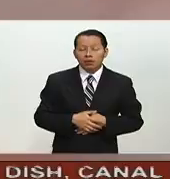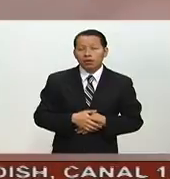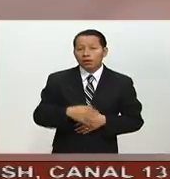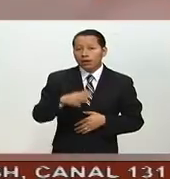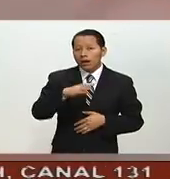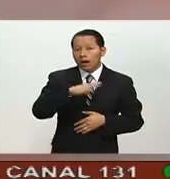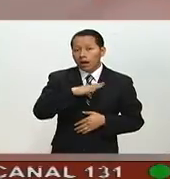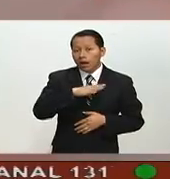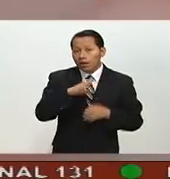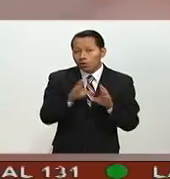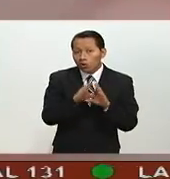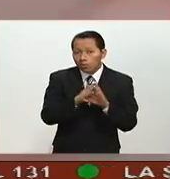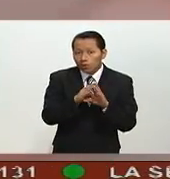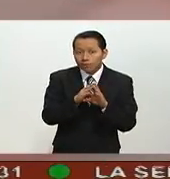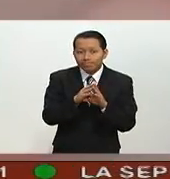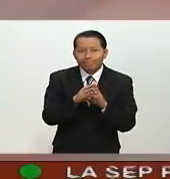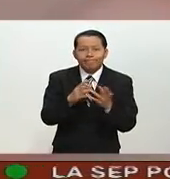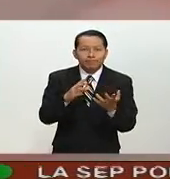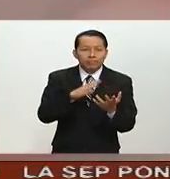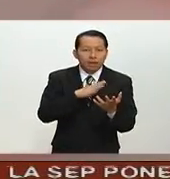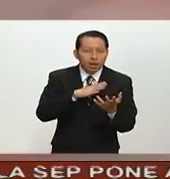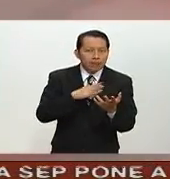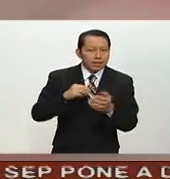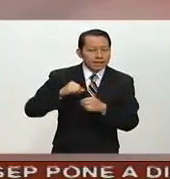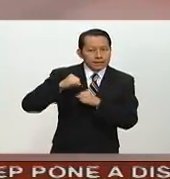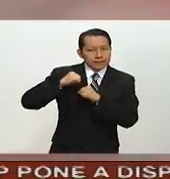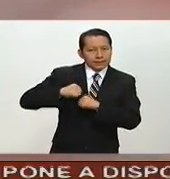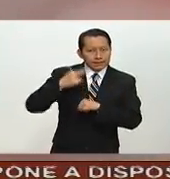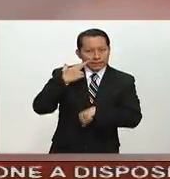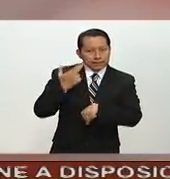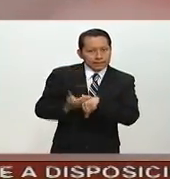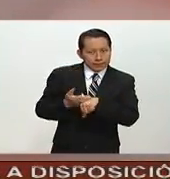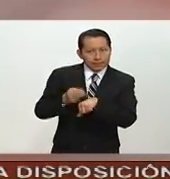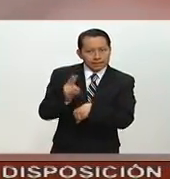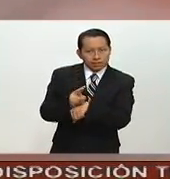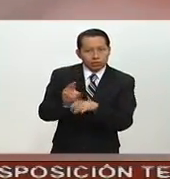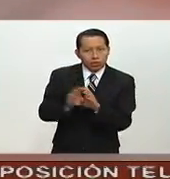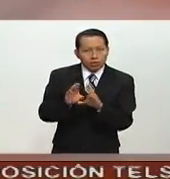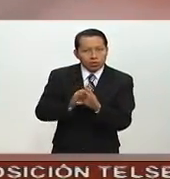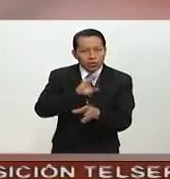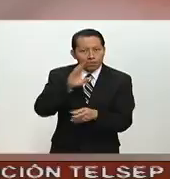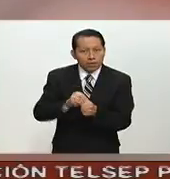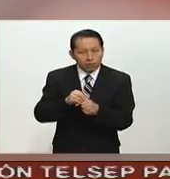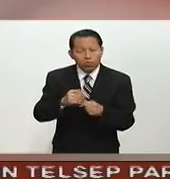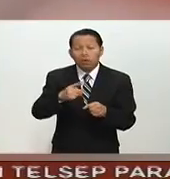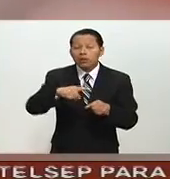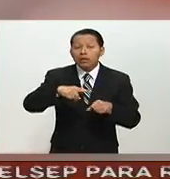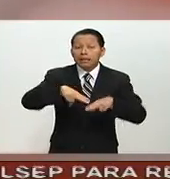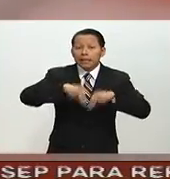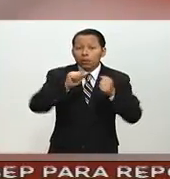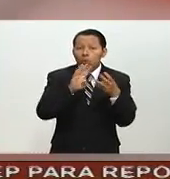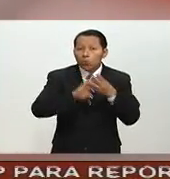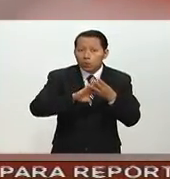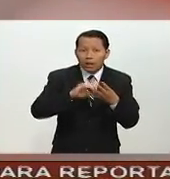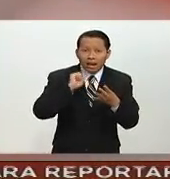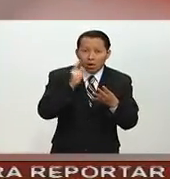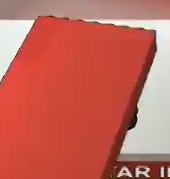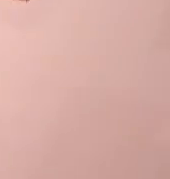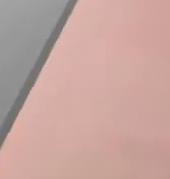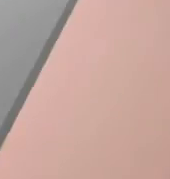tenemos en un calabozo, ni los tenemos encadenados. Es una práctica que en ningún centro penitenciario federal se lleva a cabo.